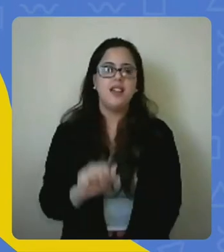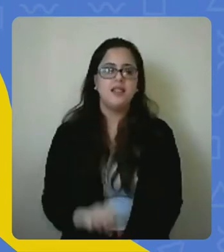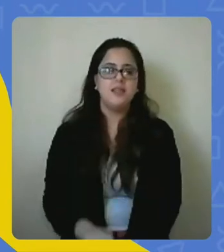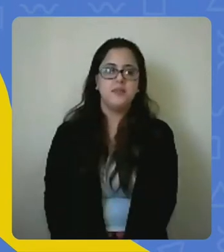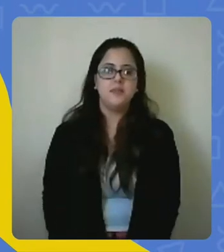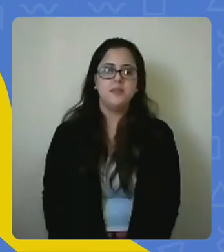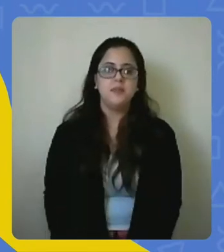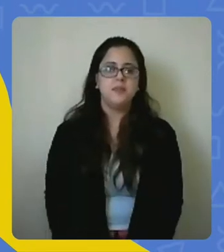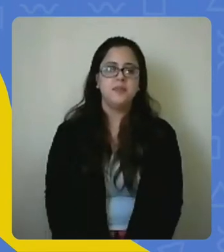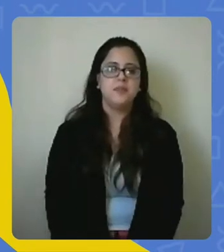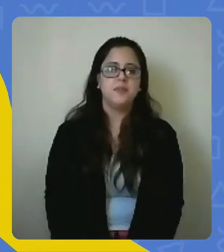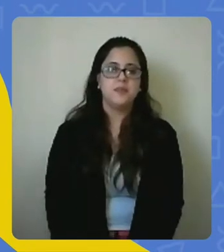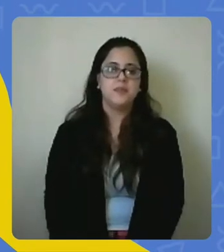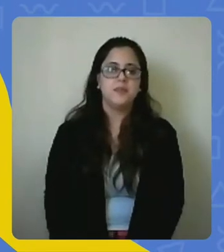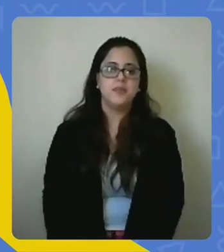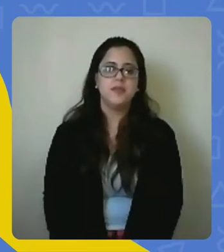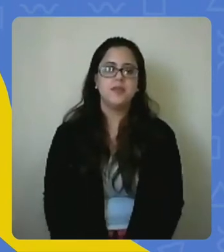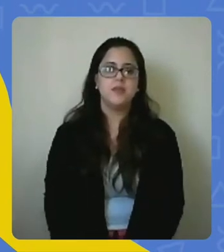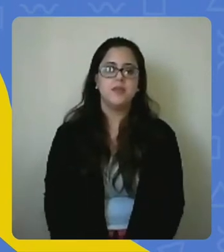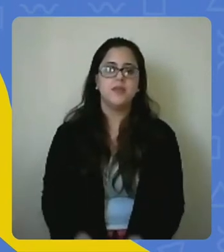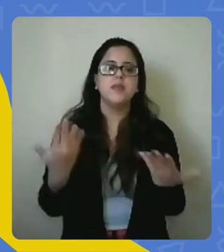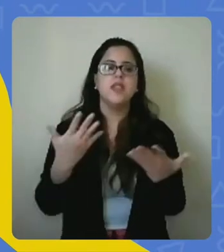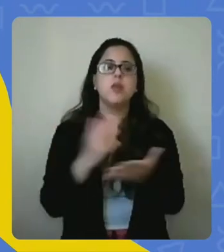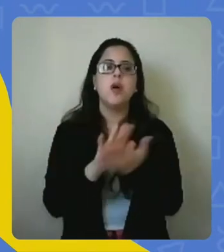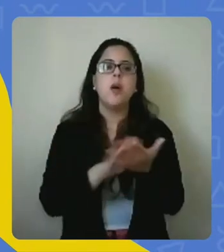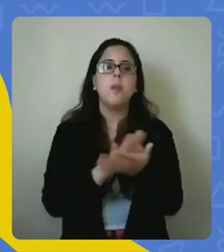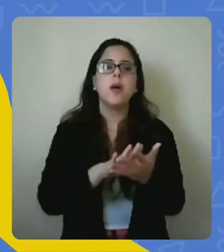A ver, Feli, ¿cómo sería una carcajada en tu película?